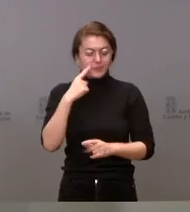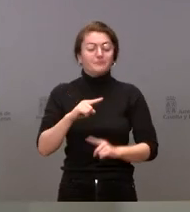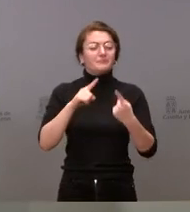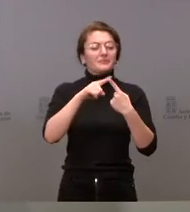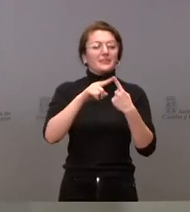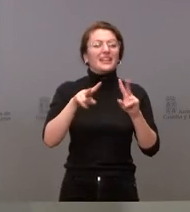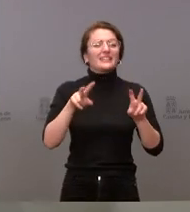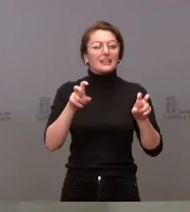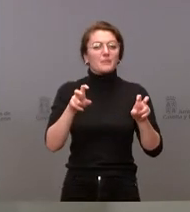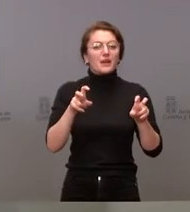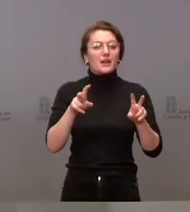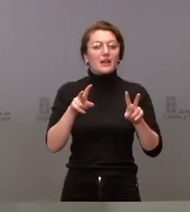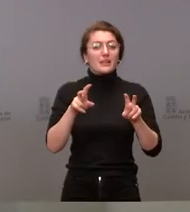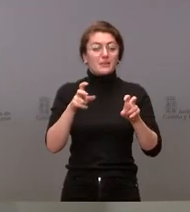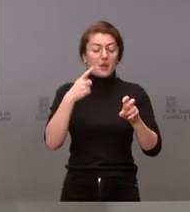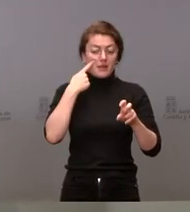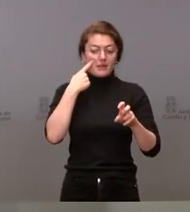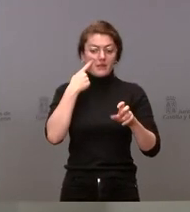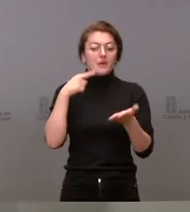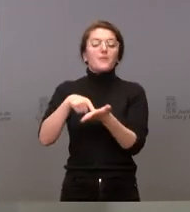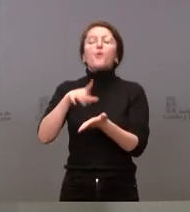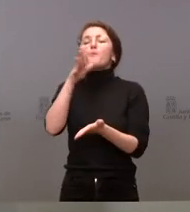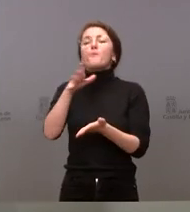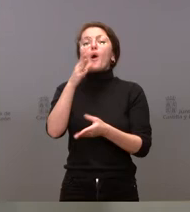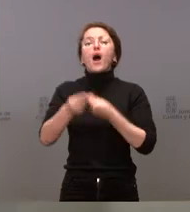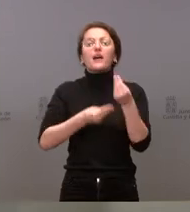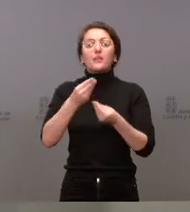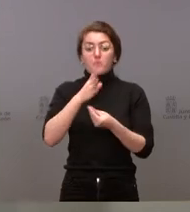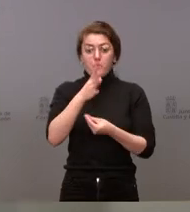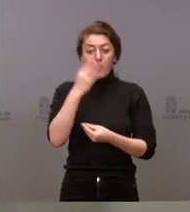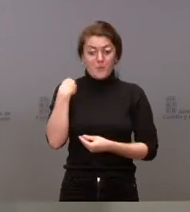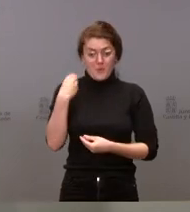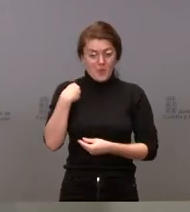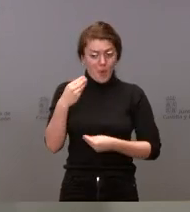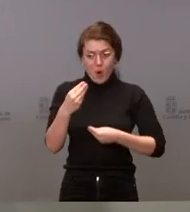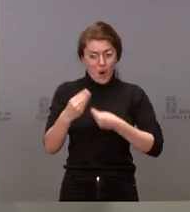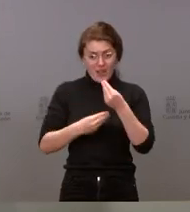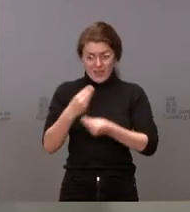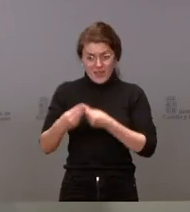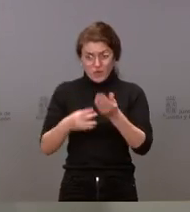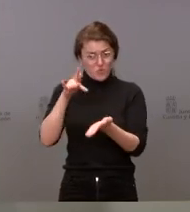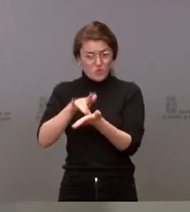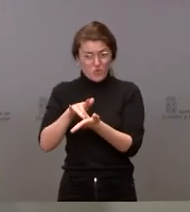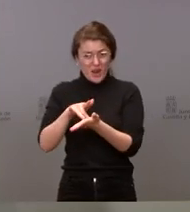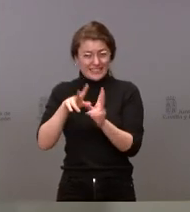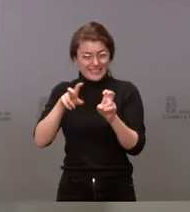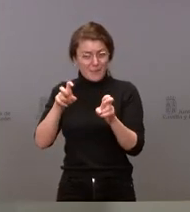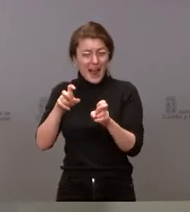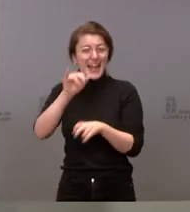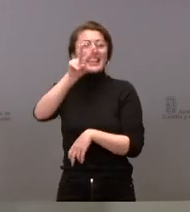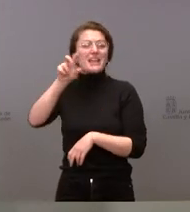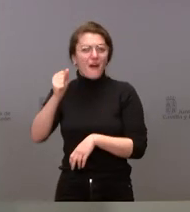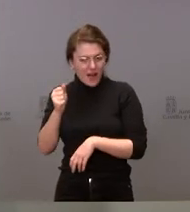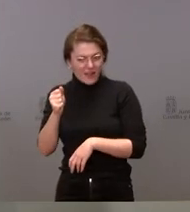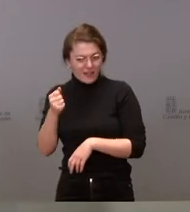con este requerimiento hemos estado por esta vía porque efectivamente como usted señala es la misma que utilizamos en el caso del iva en aquel momento no salió bien y por